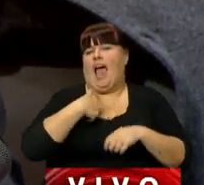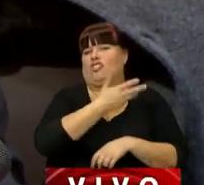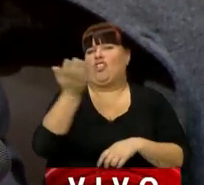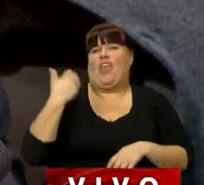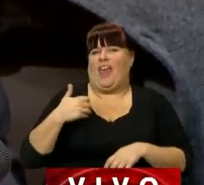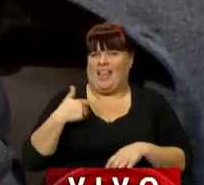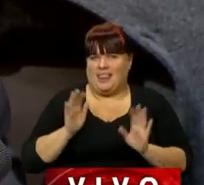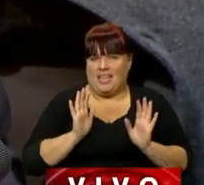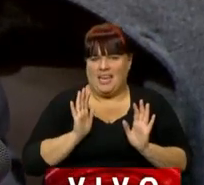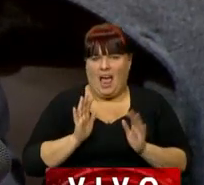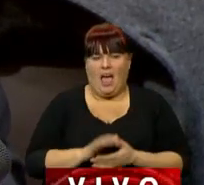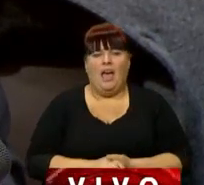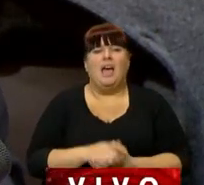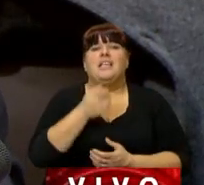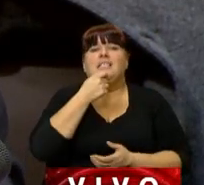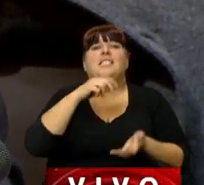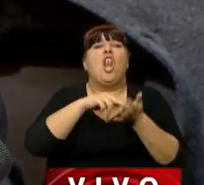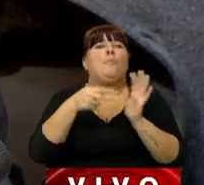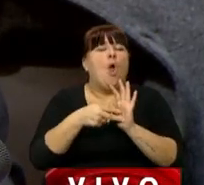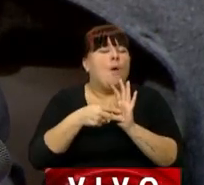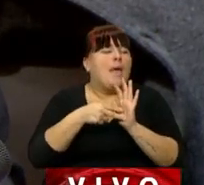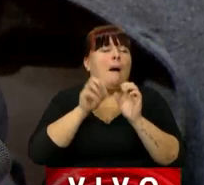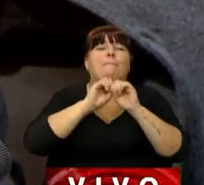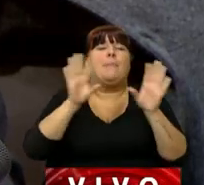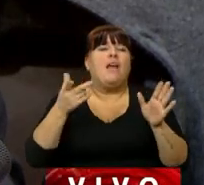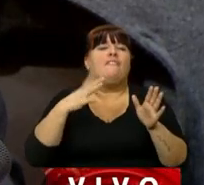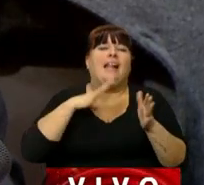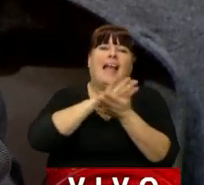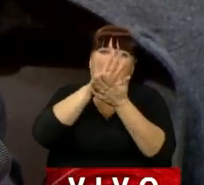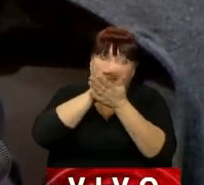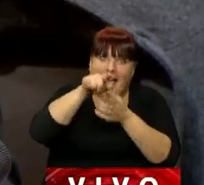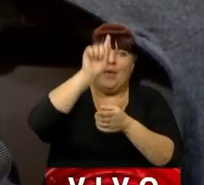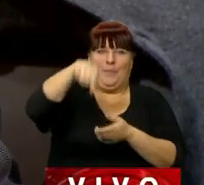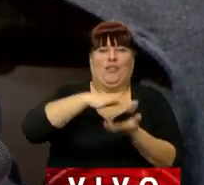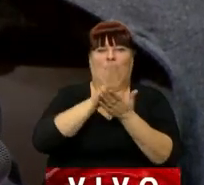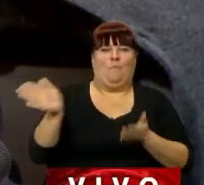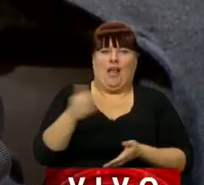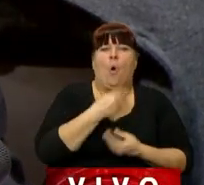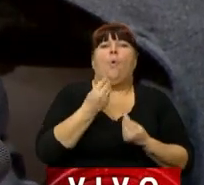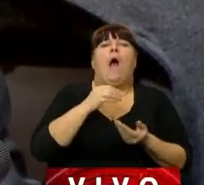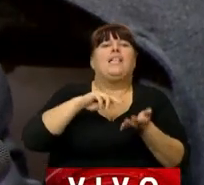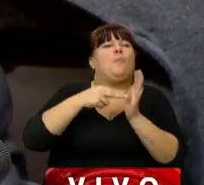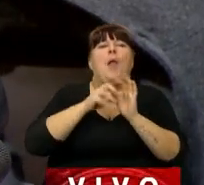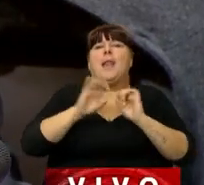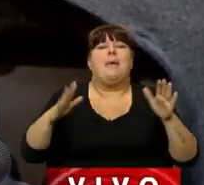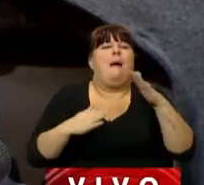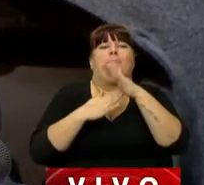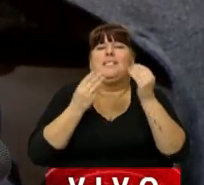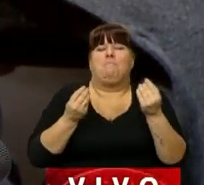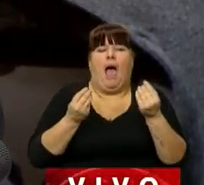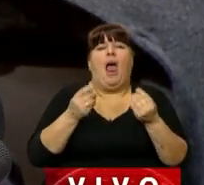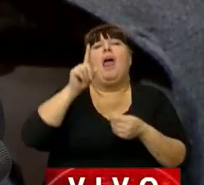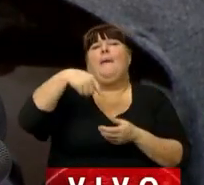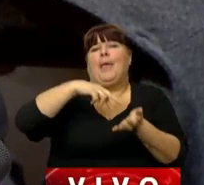sociedad argentina cuando los problemas estructurales no se remueven. ¿Y cuáles son nuestros problemas estructurales? Lo que